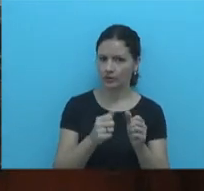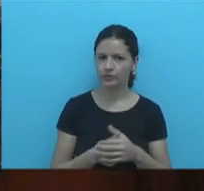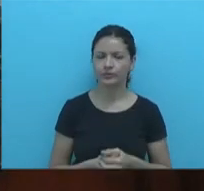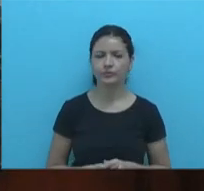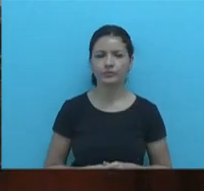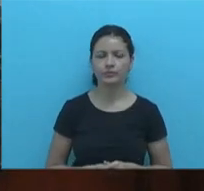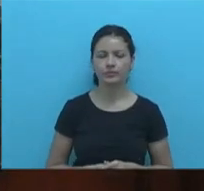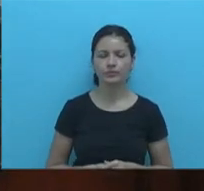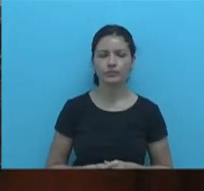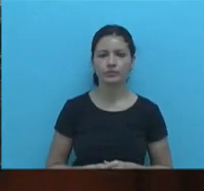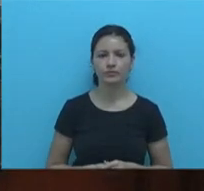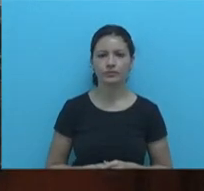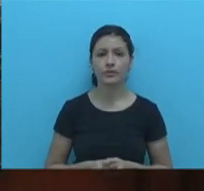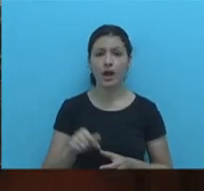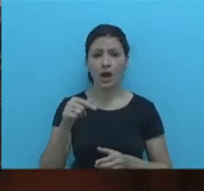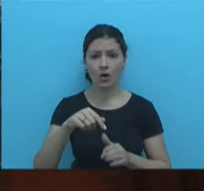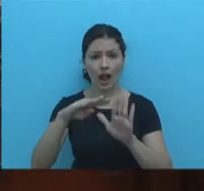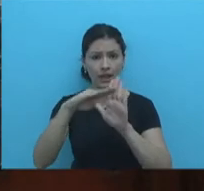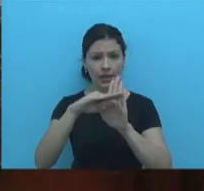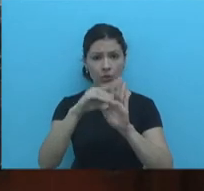Ahora pasamos al artículo 1.